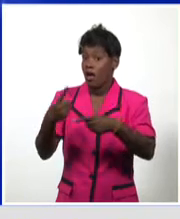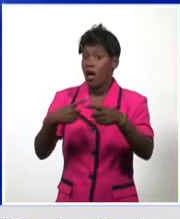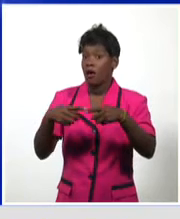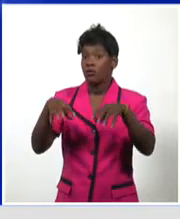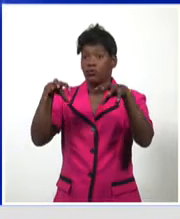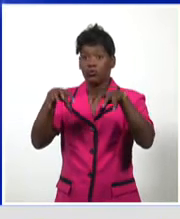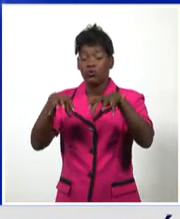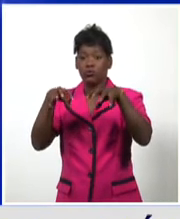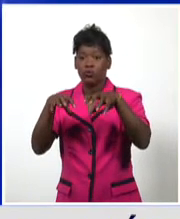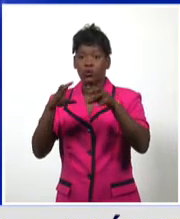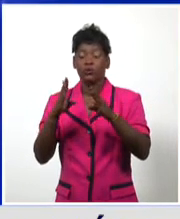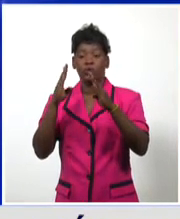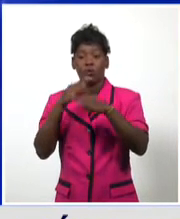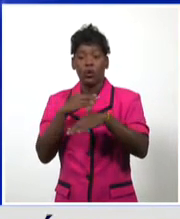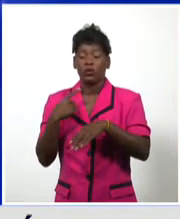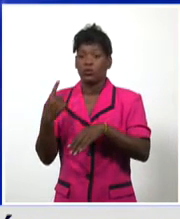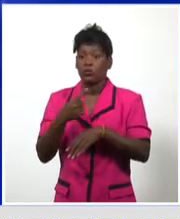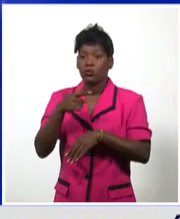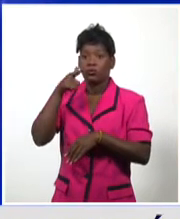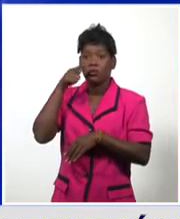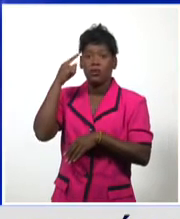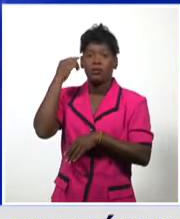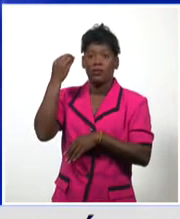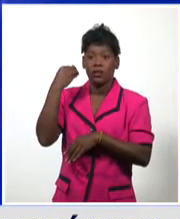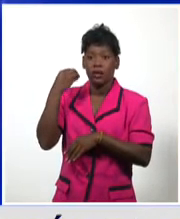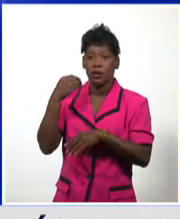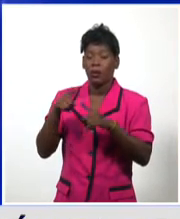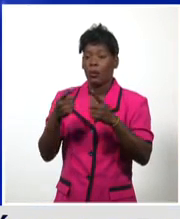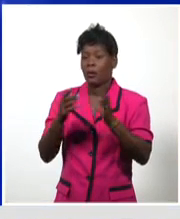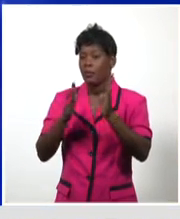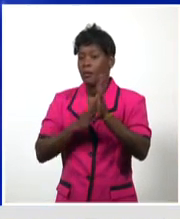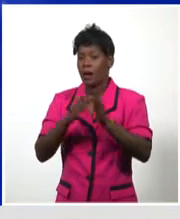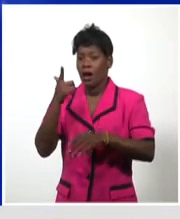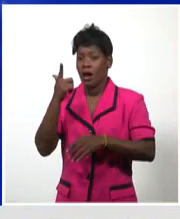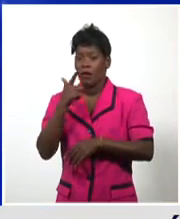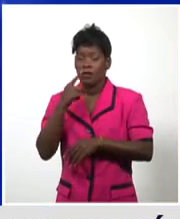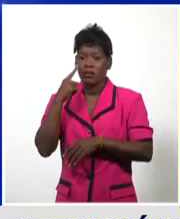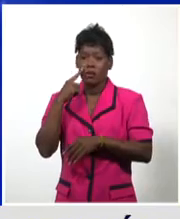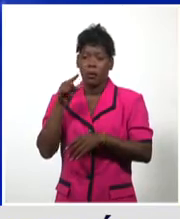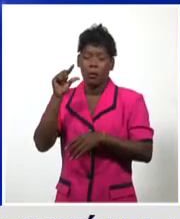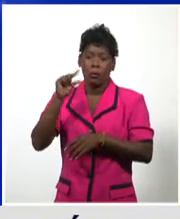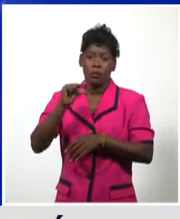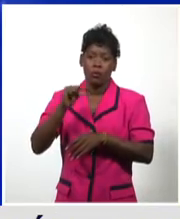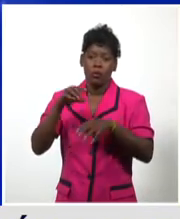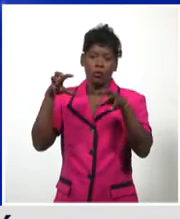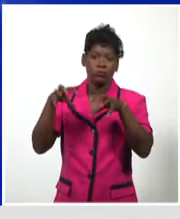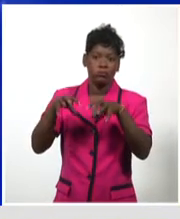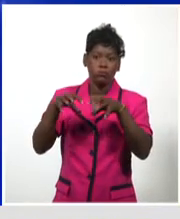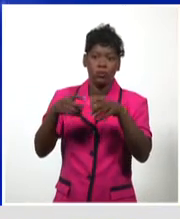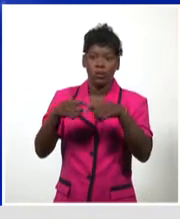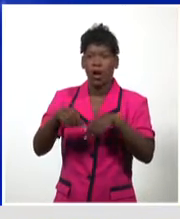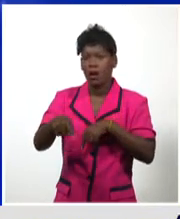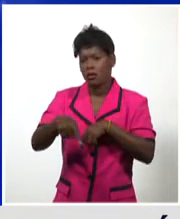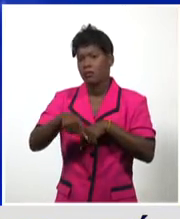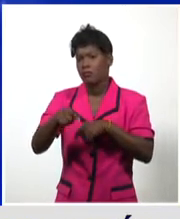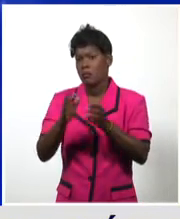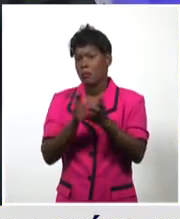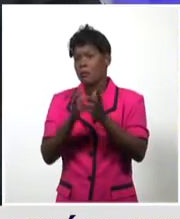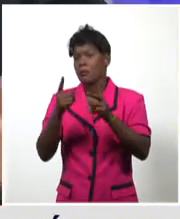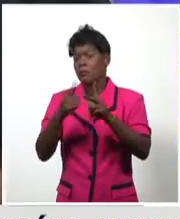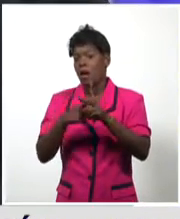estamos terminando el mes de abril, terminó con muy pocas precipitaciones, ahora hemos tenido lluvia en estos días, y las personas además muy rápidamente